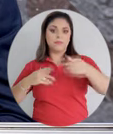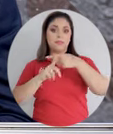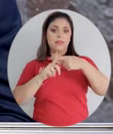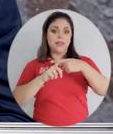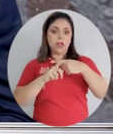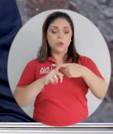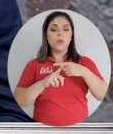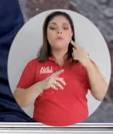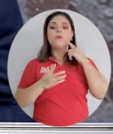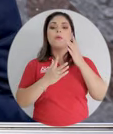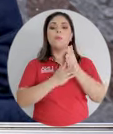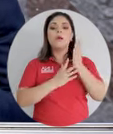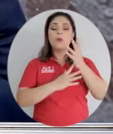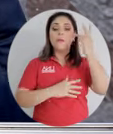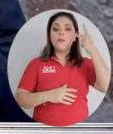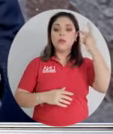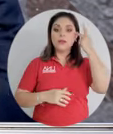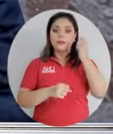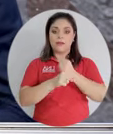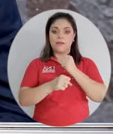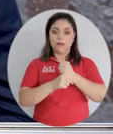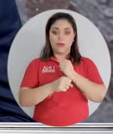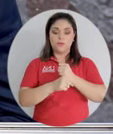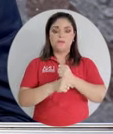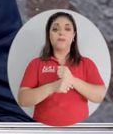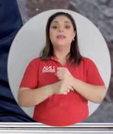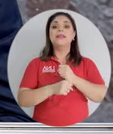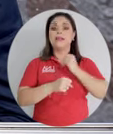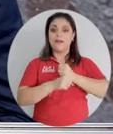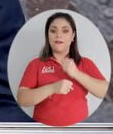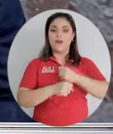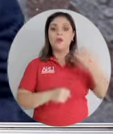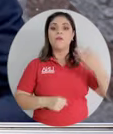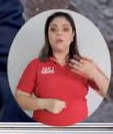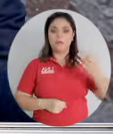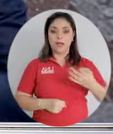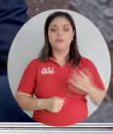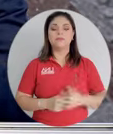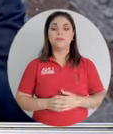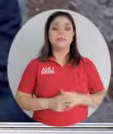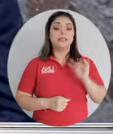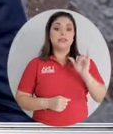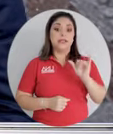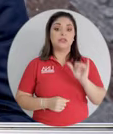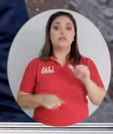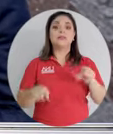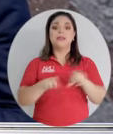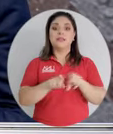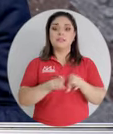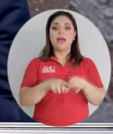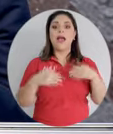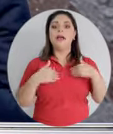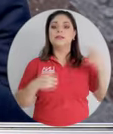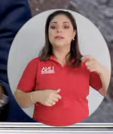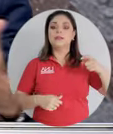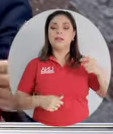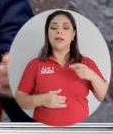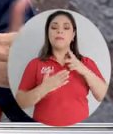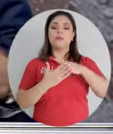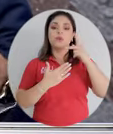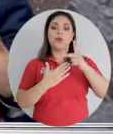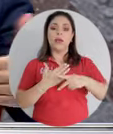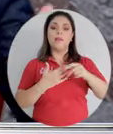política de empleo y de empleo formal, y esto trae también aparejado la necesidad de